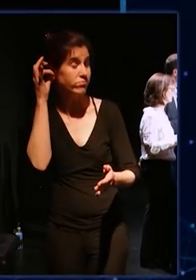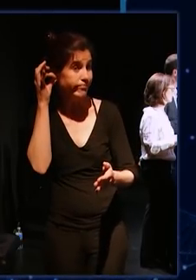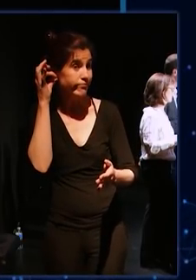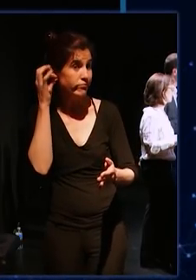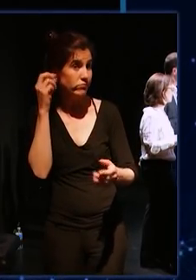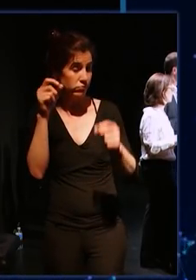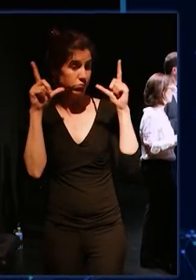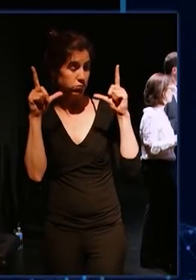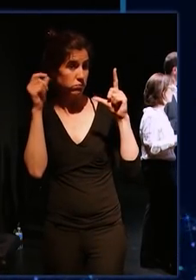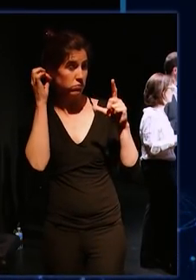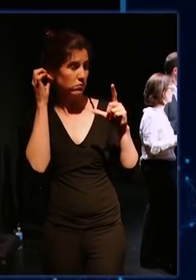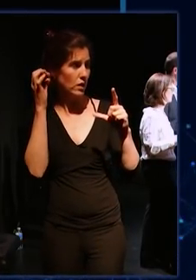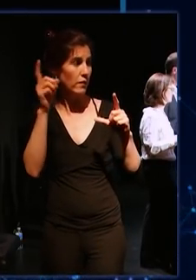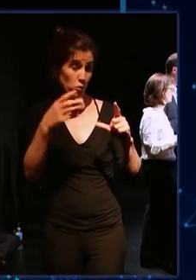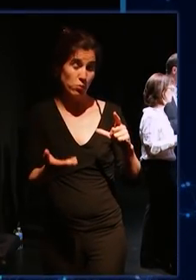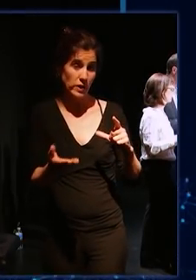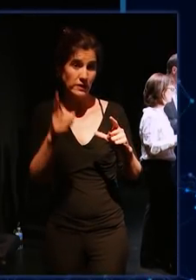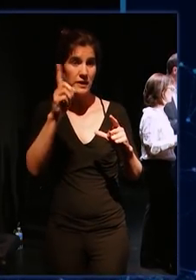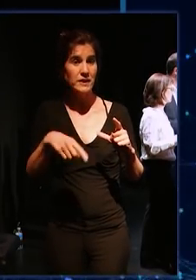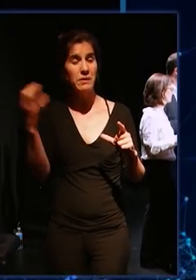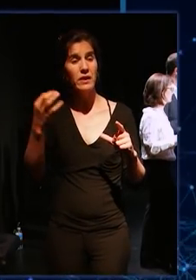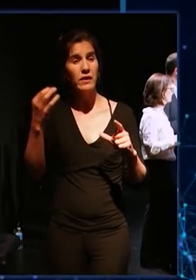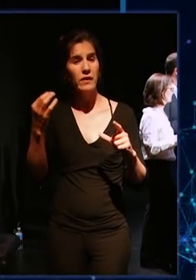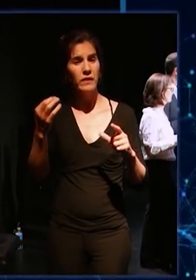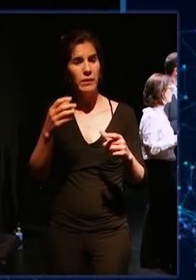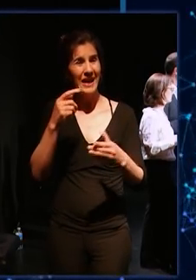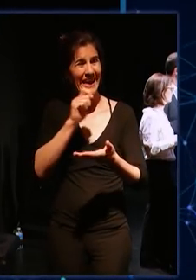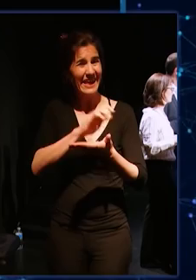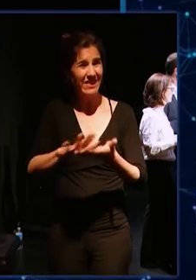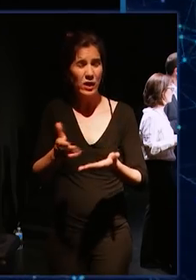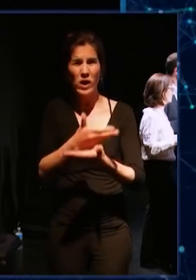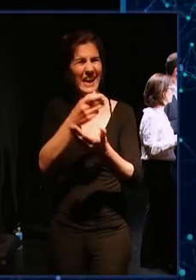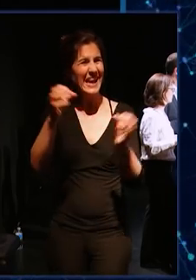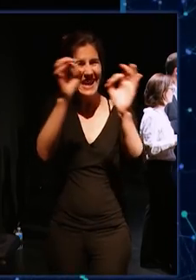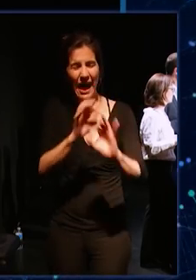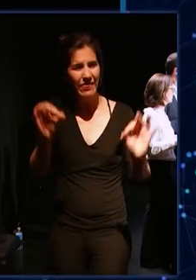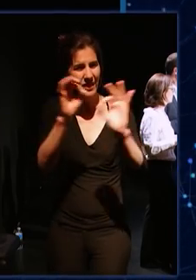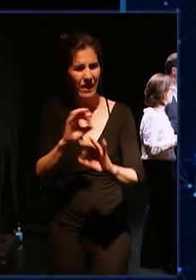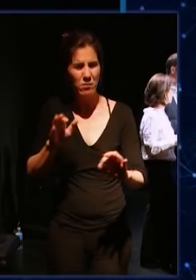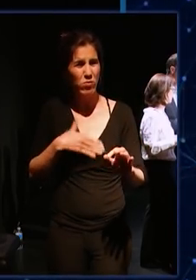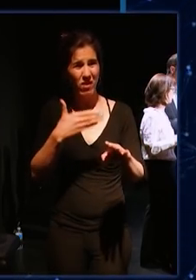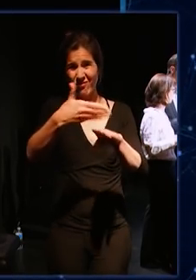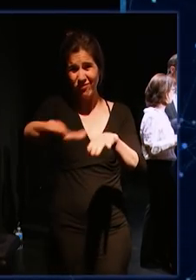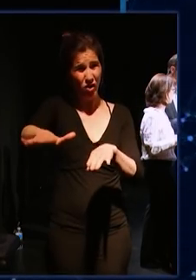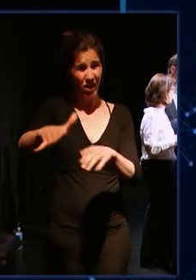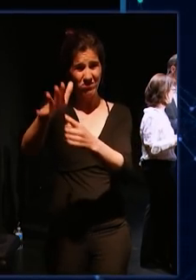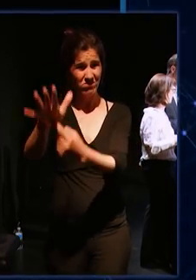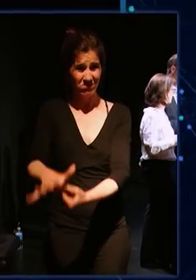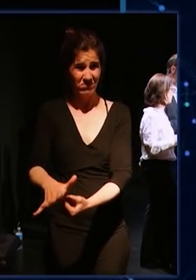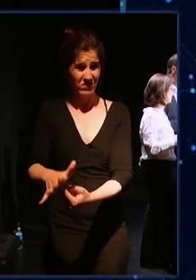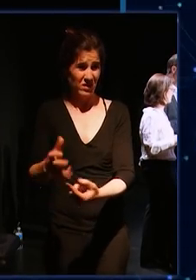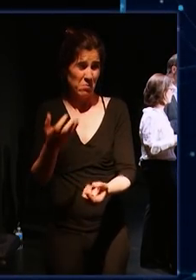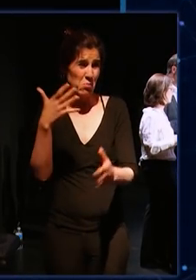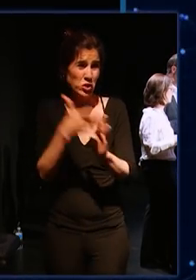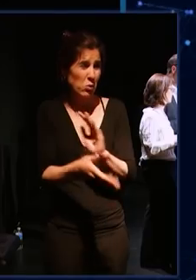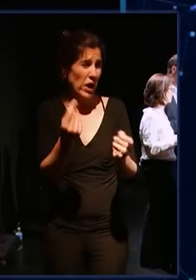tenemos que garantizar que nadie se quede excluido de la práctica del deporte por motivos económicos de origen o de género. Eso, nadie puede quedarse sin hacer